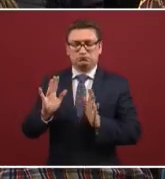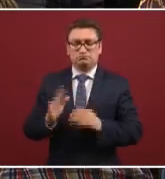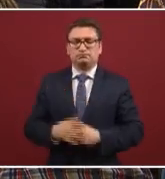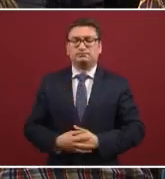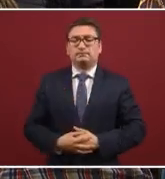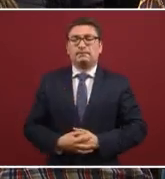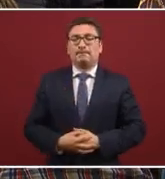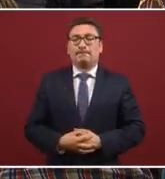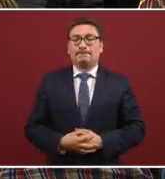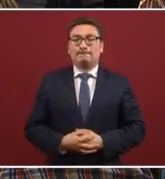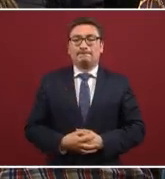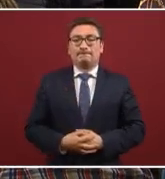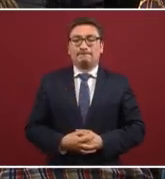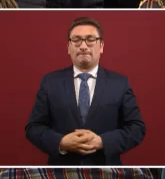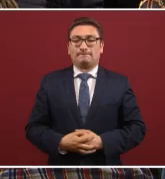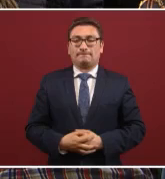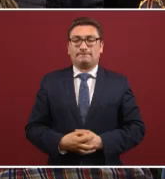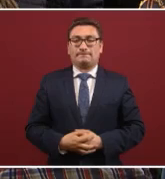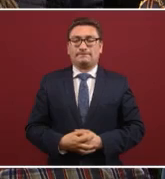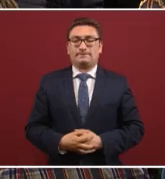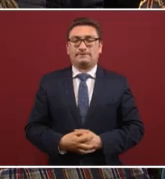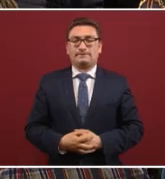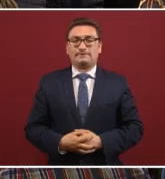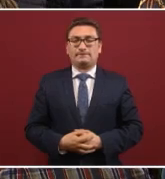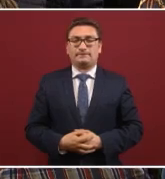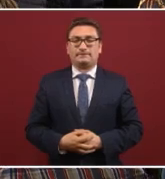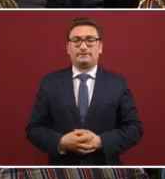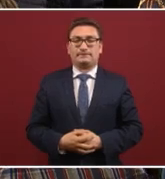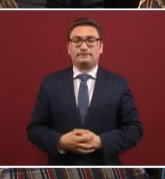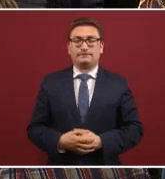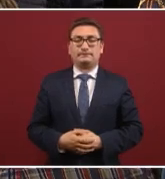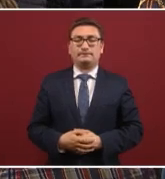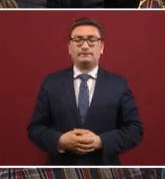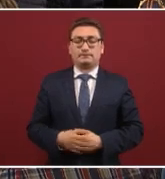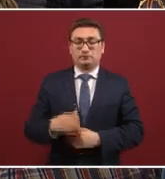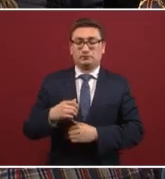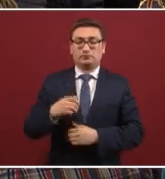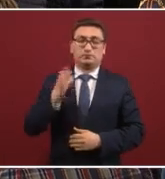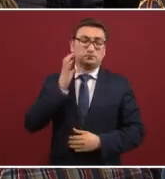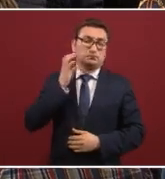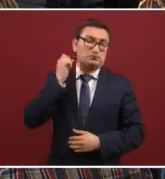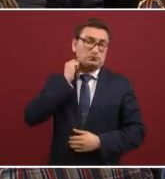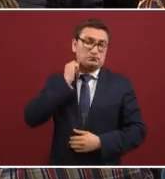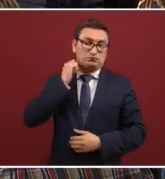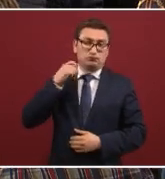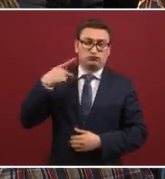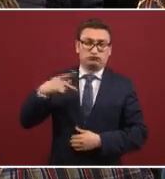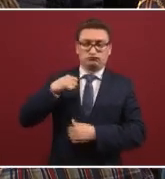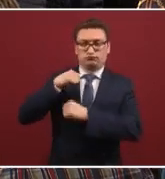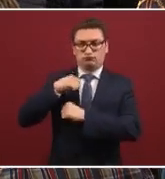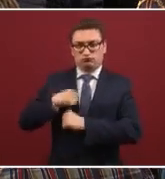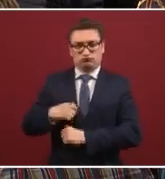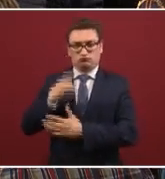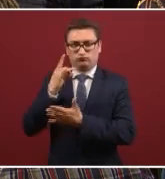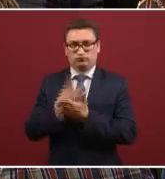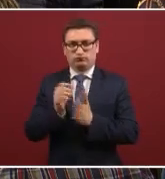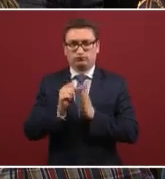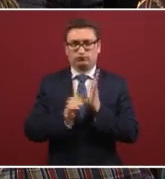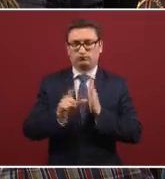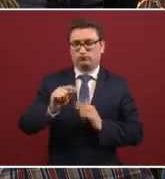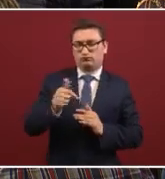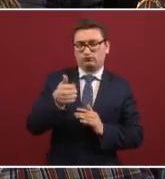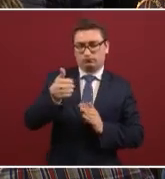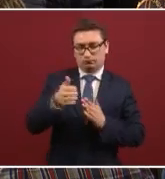Al tratarse de una facultad exclusiva del Senado de la República, en términos del artículo 76, fracción